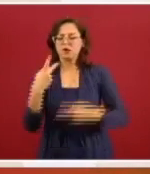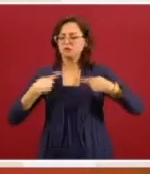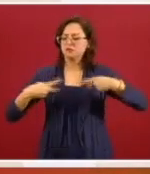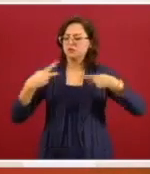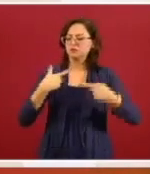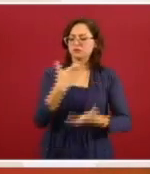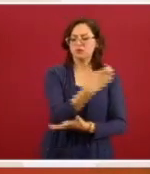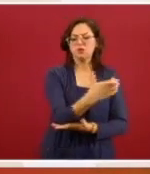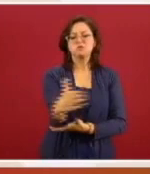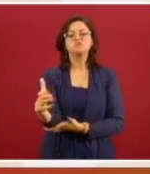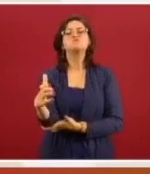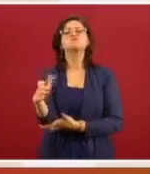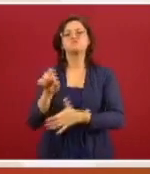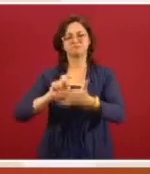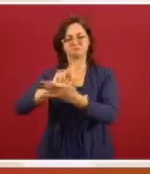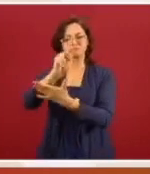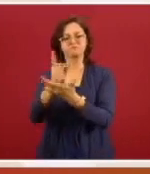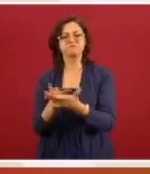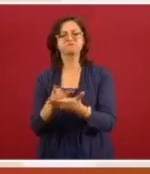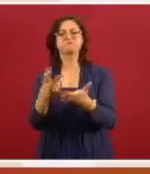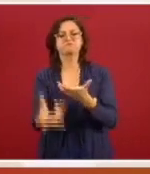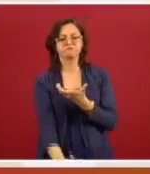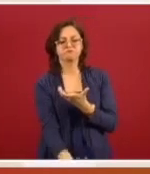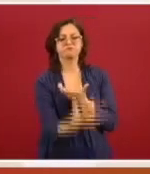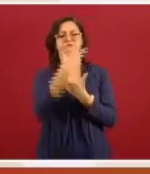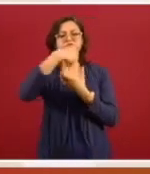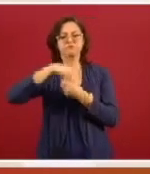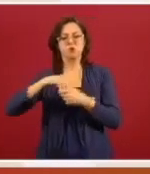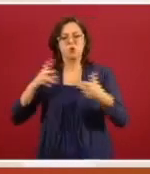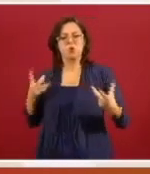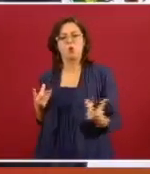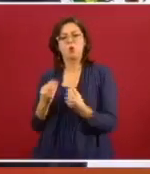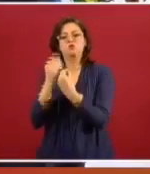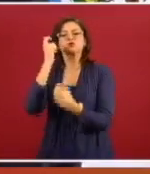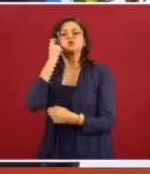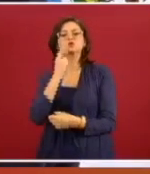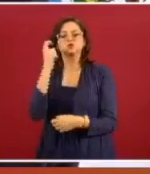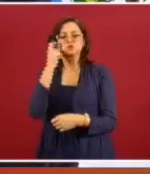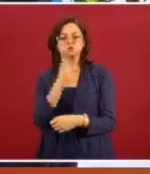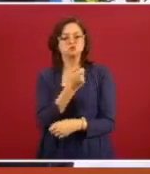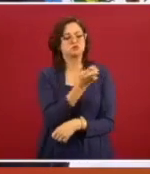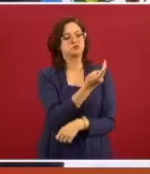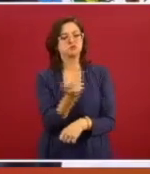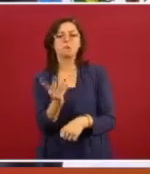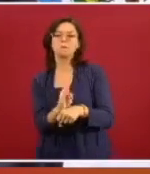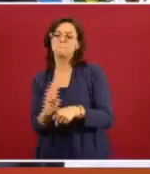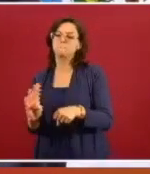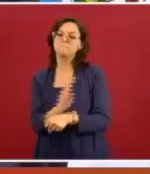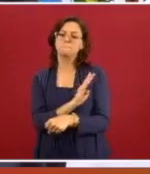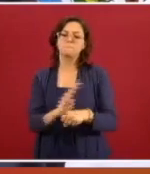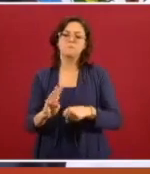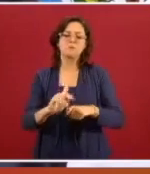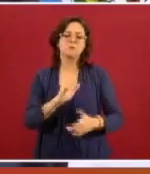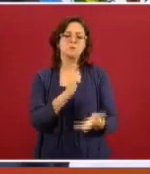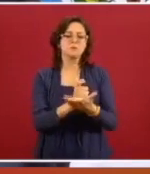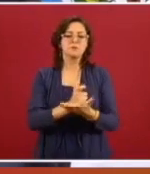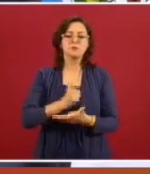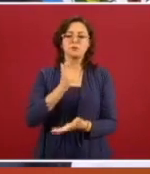se sumarán a los de Guerrero como beneficiarios de